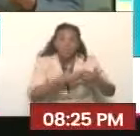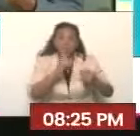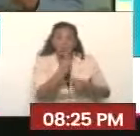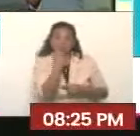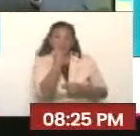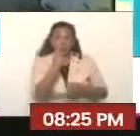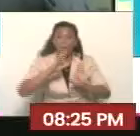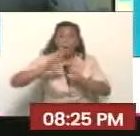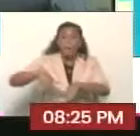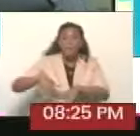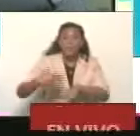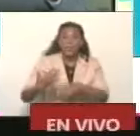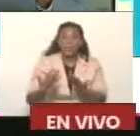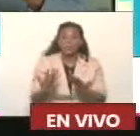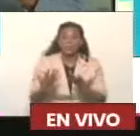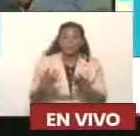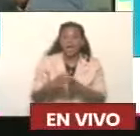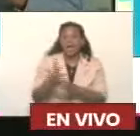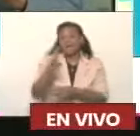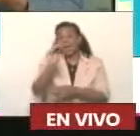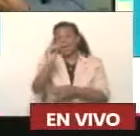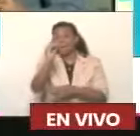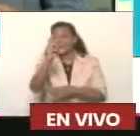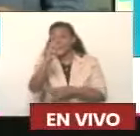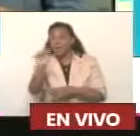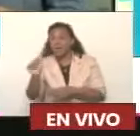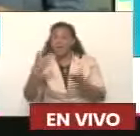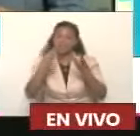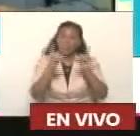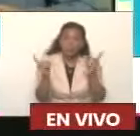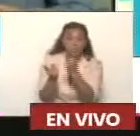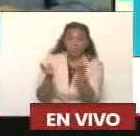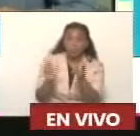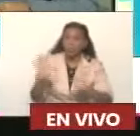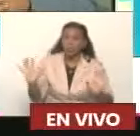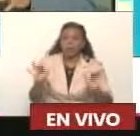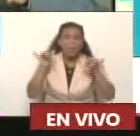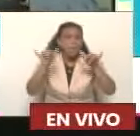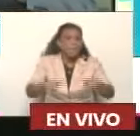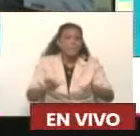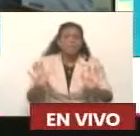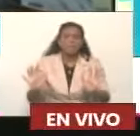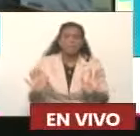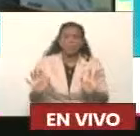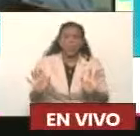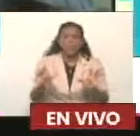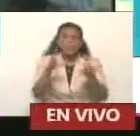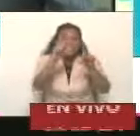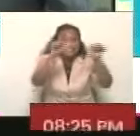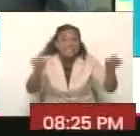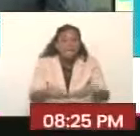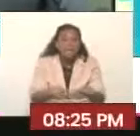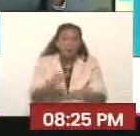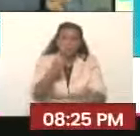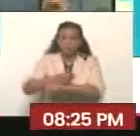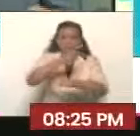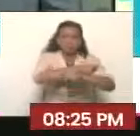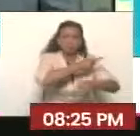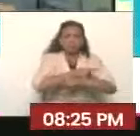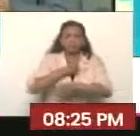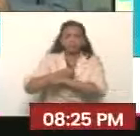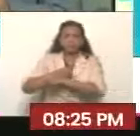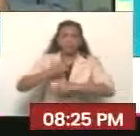el favoritismo el Partido Republicano, el Partido Demócrata. Que son lo mismo. Y tiene un sistema autoritario,